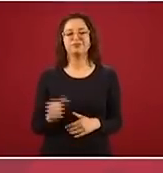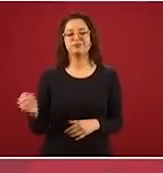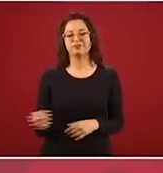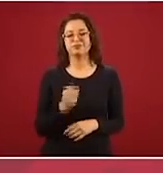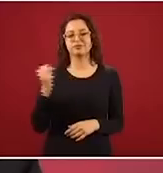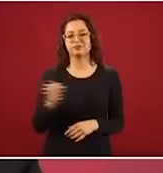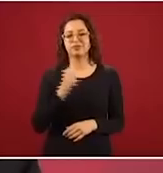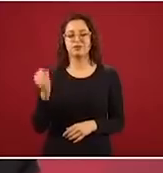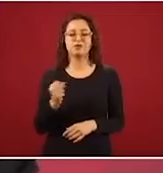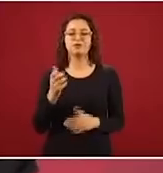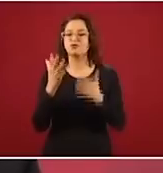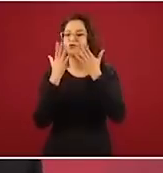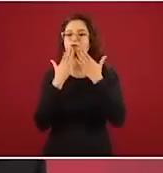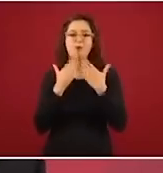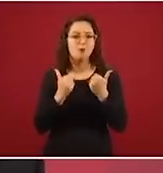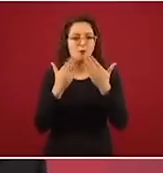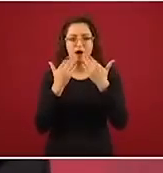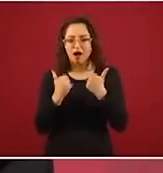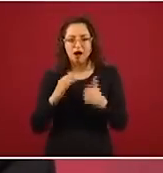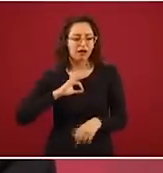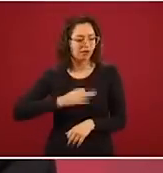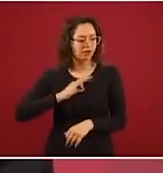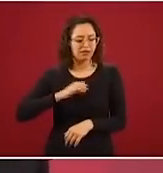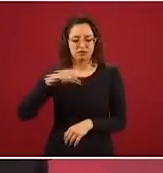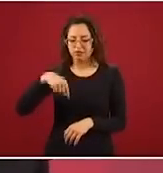afortunadamente, repito, pues no tenemos problema. Y